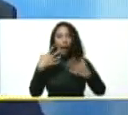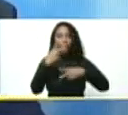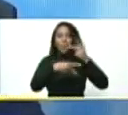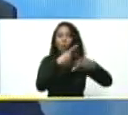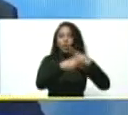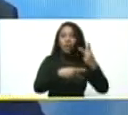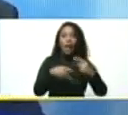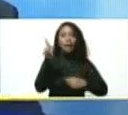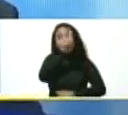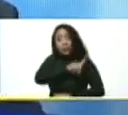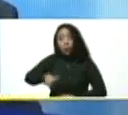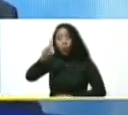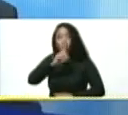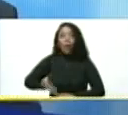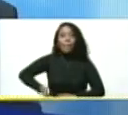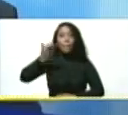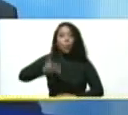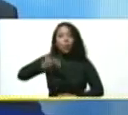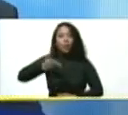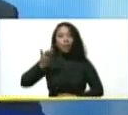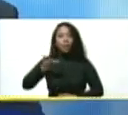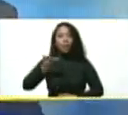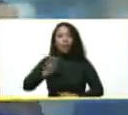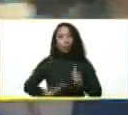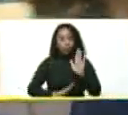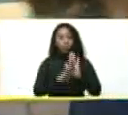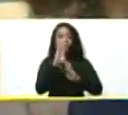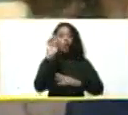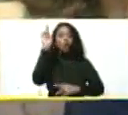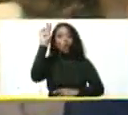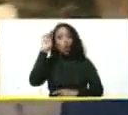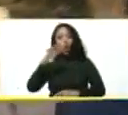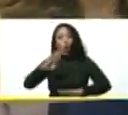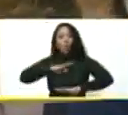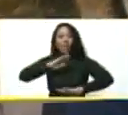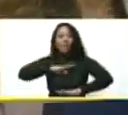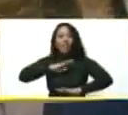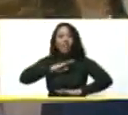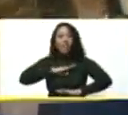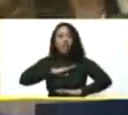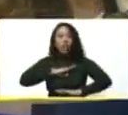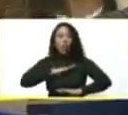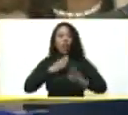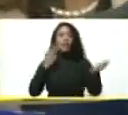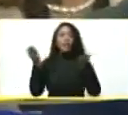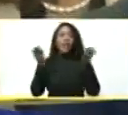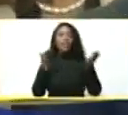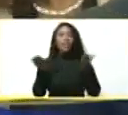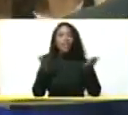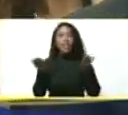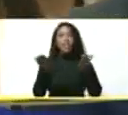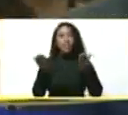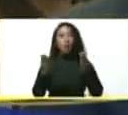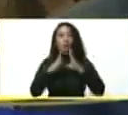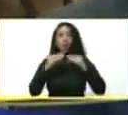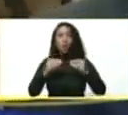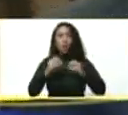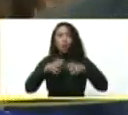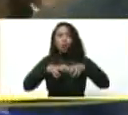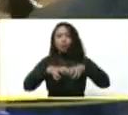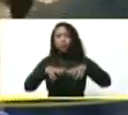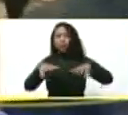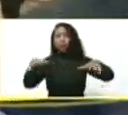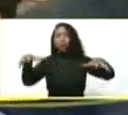en circuitos virtuosos todos los bienes, todos los servicios y toda la riqueza